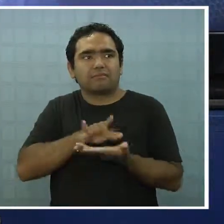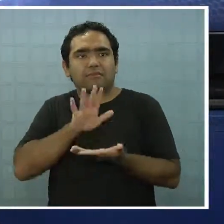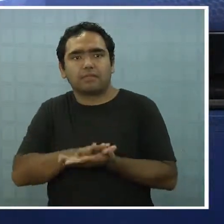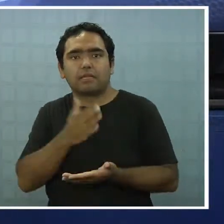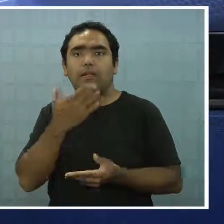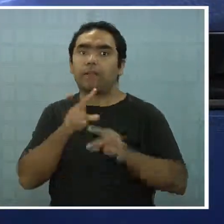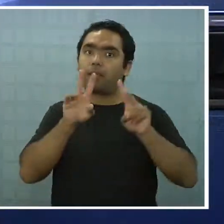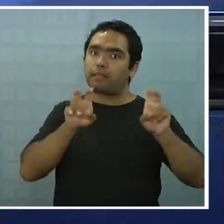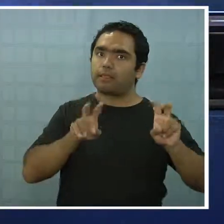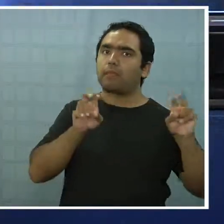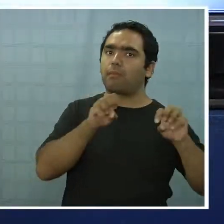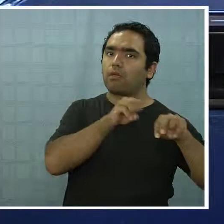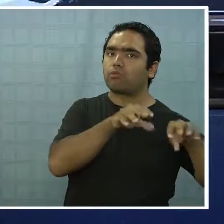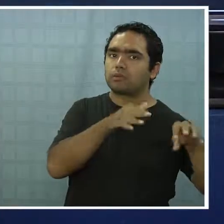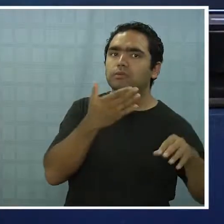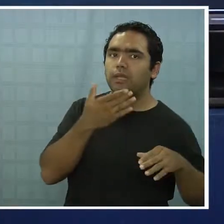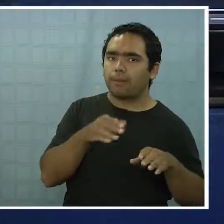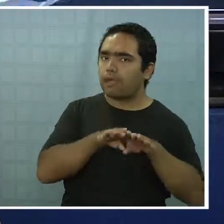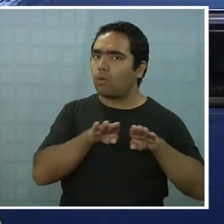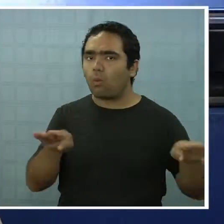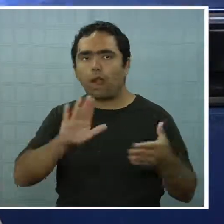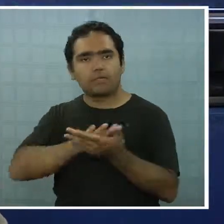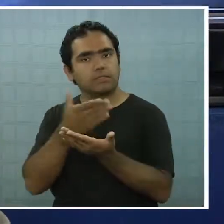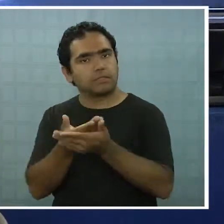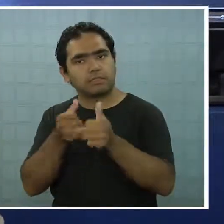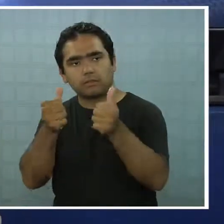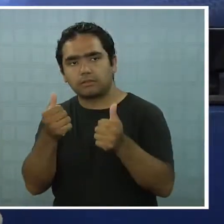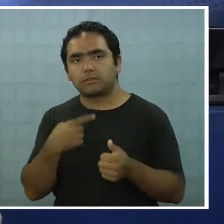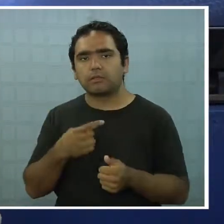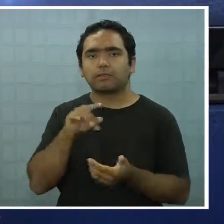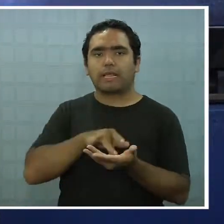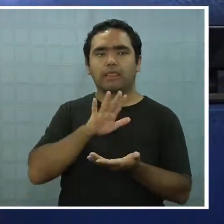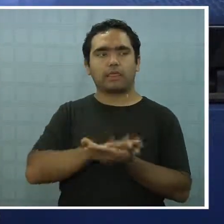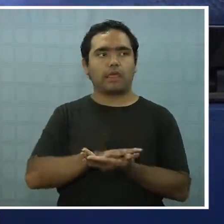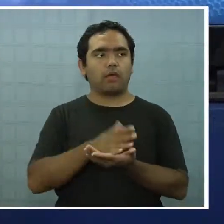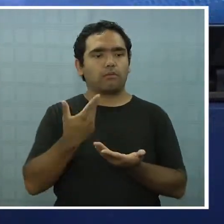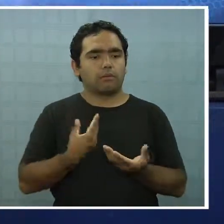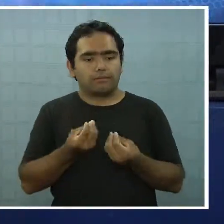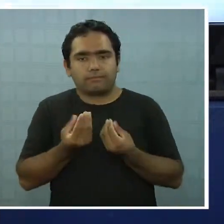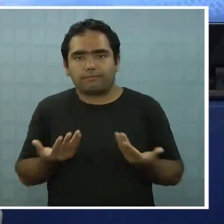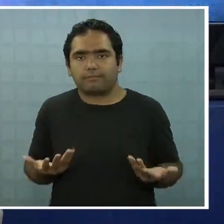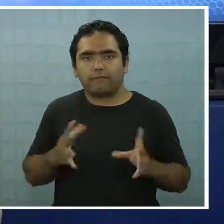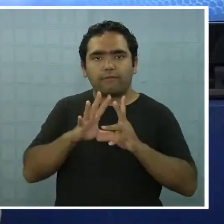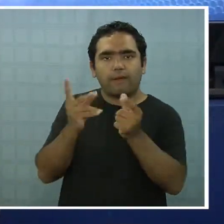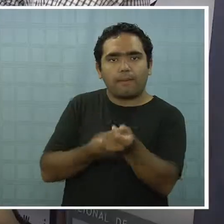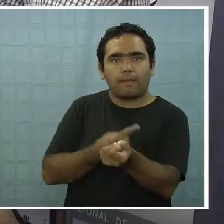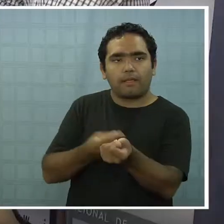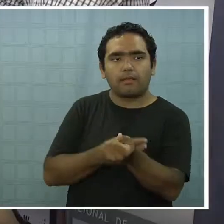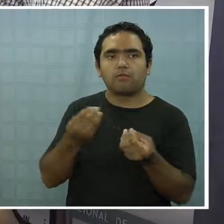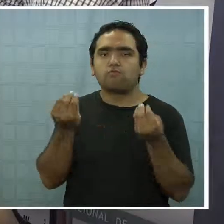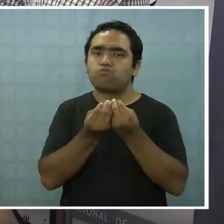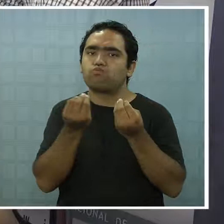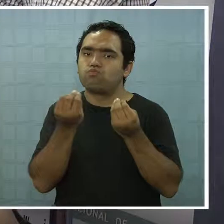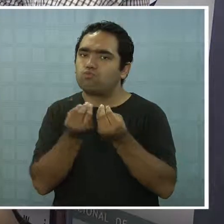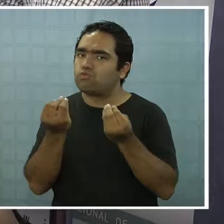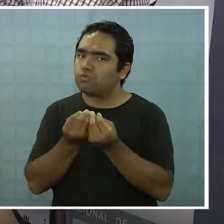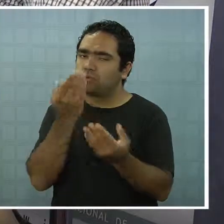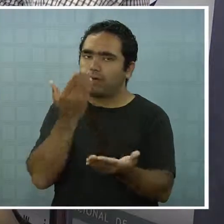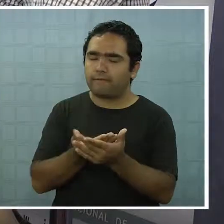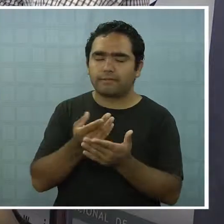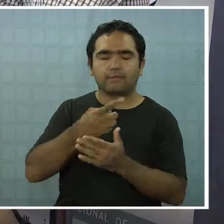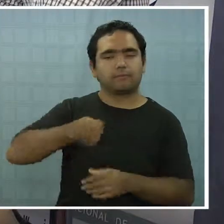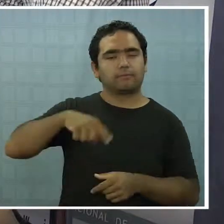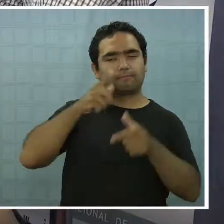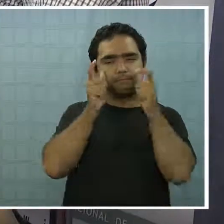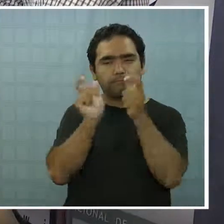educación. La deuda con que se queda la familia y eso es muy injusto y eso lo hemos vivido muchas veces. Yo creo que va a haber que meterle mano.